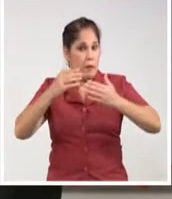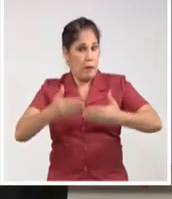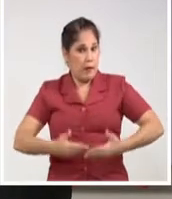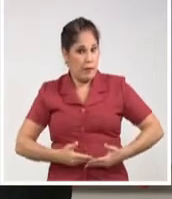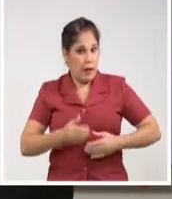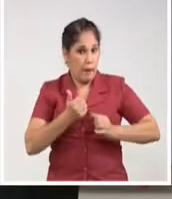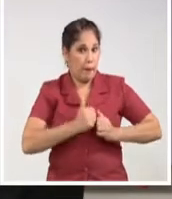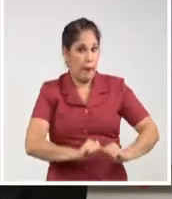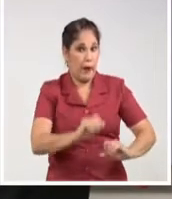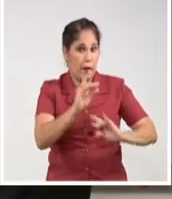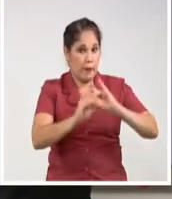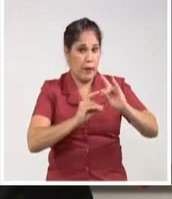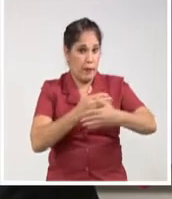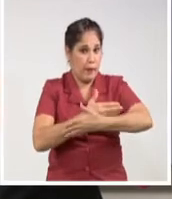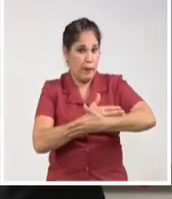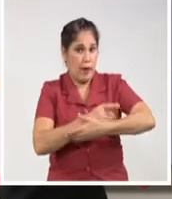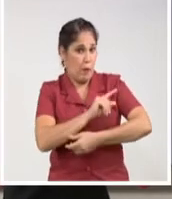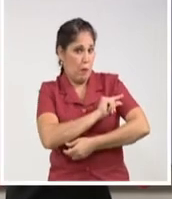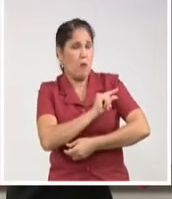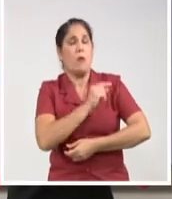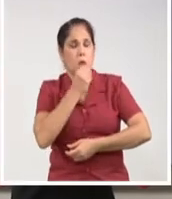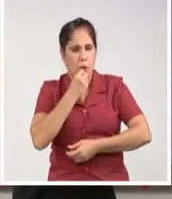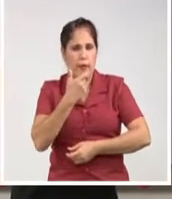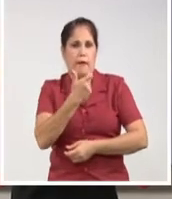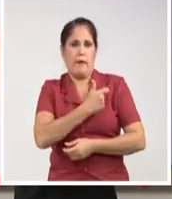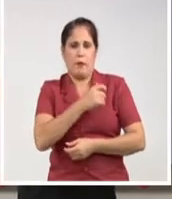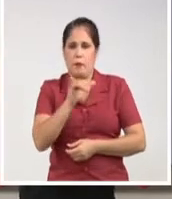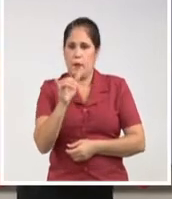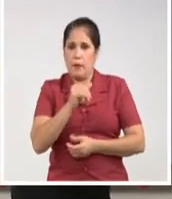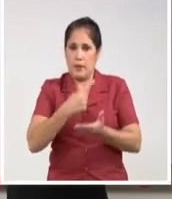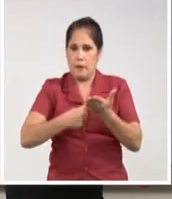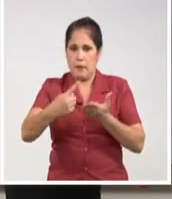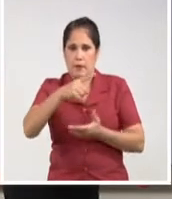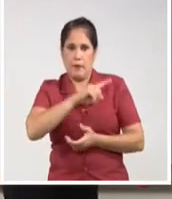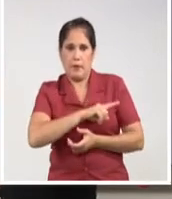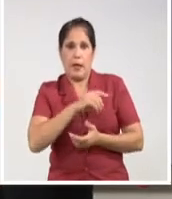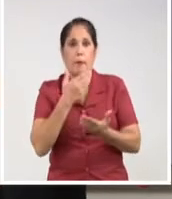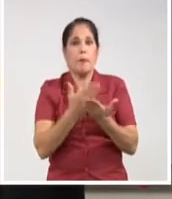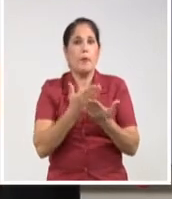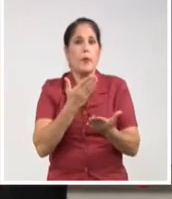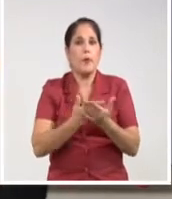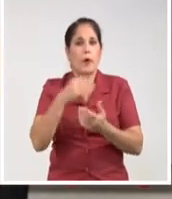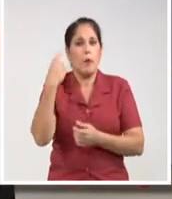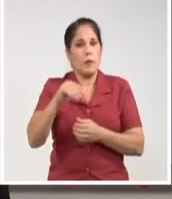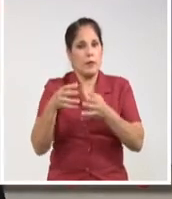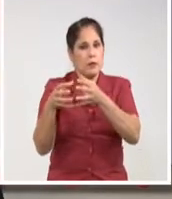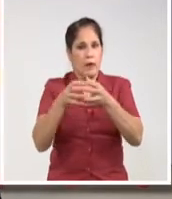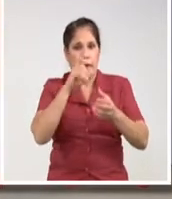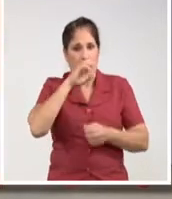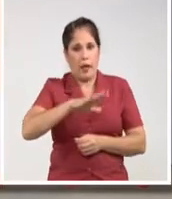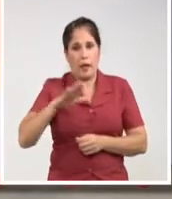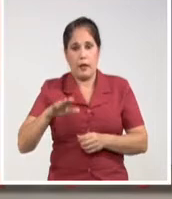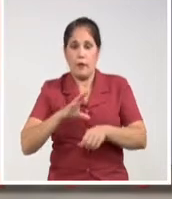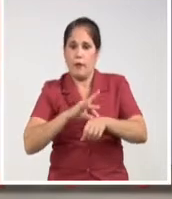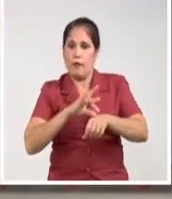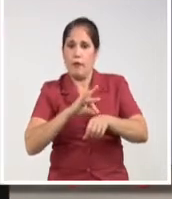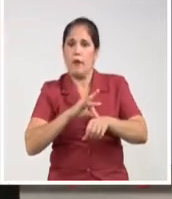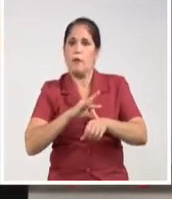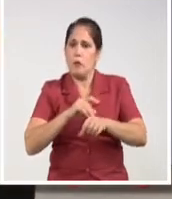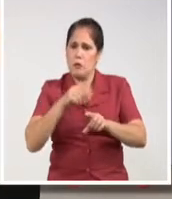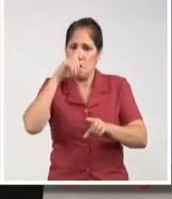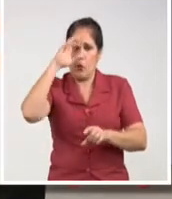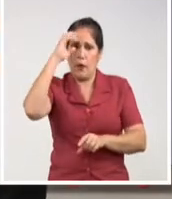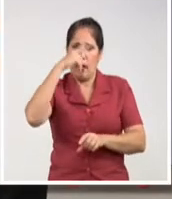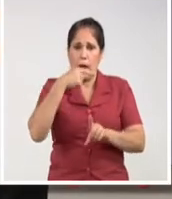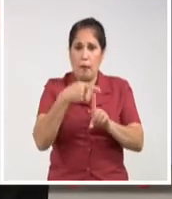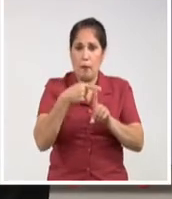puérperas se vacunan sin problema alguno. Y la semana pasada, bueno, ya lo decía que se había aprobado el inicio del ensayo clínico en niños convalecientes con la Soberana Plus y ese